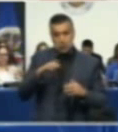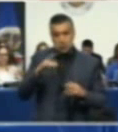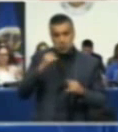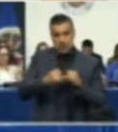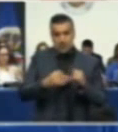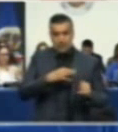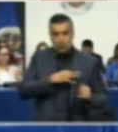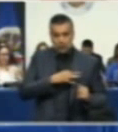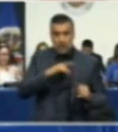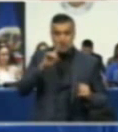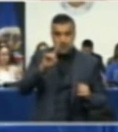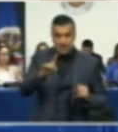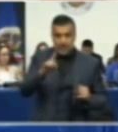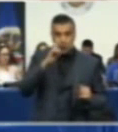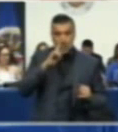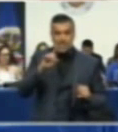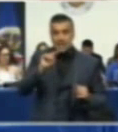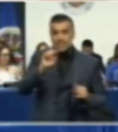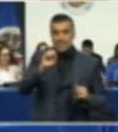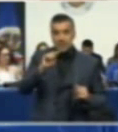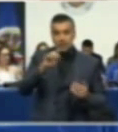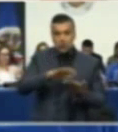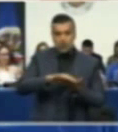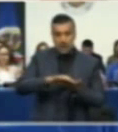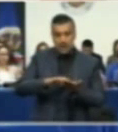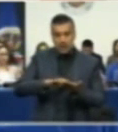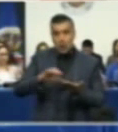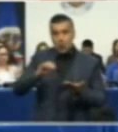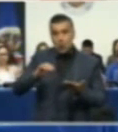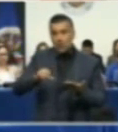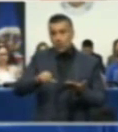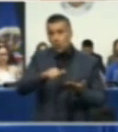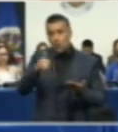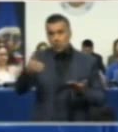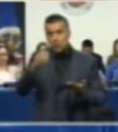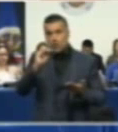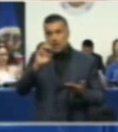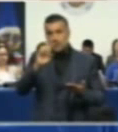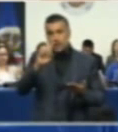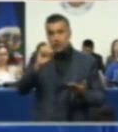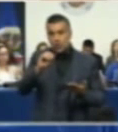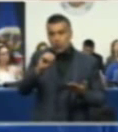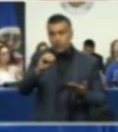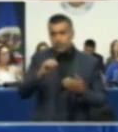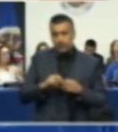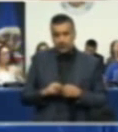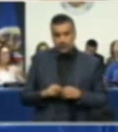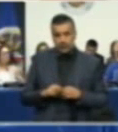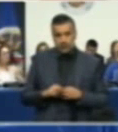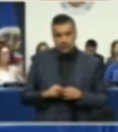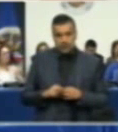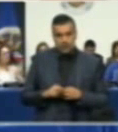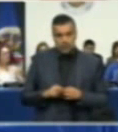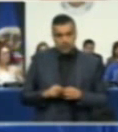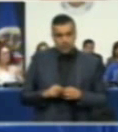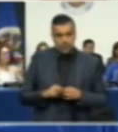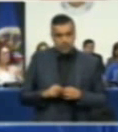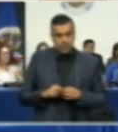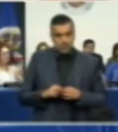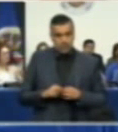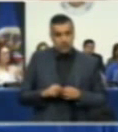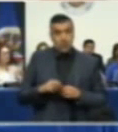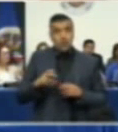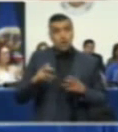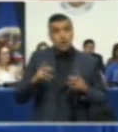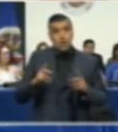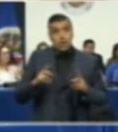voluntad, permitiendo el testamento braille o algún otro medio o formato alternativo de comunicación. Por